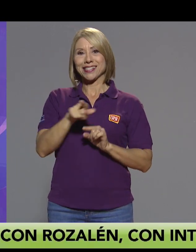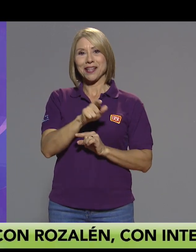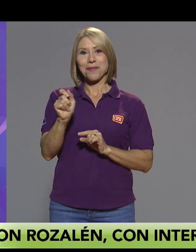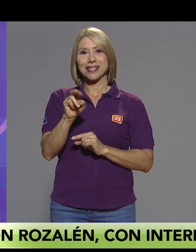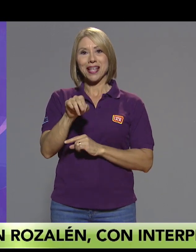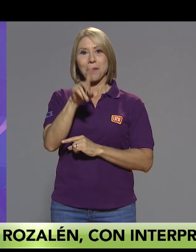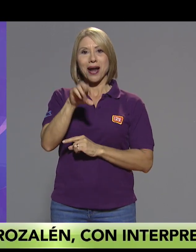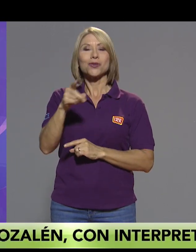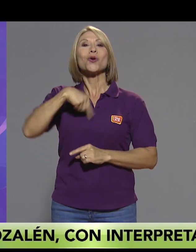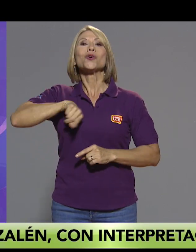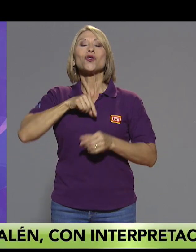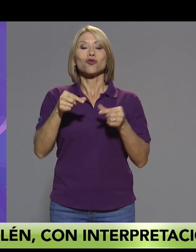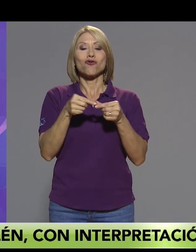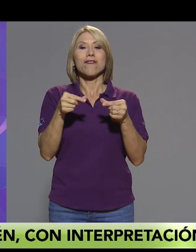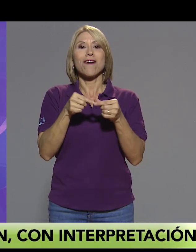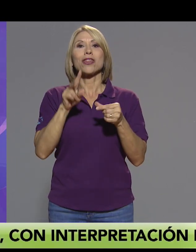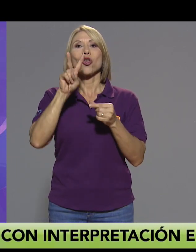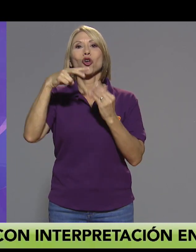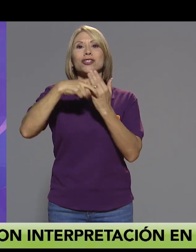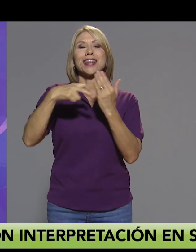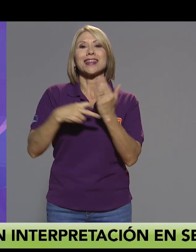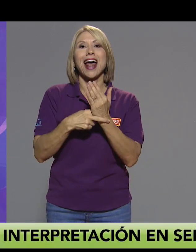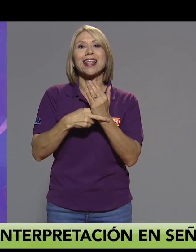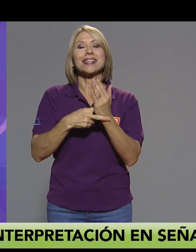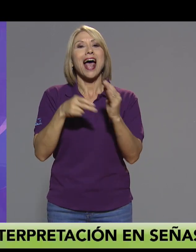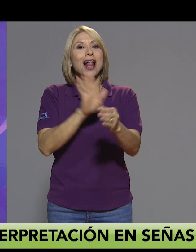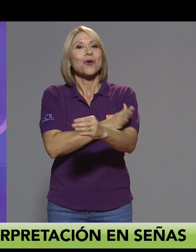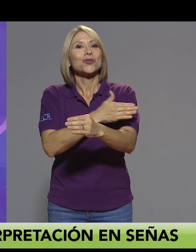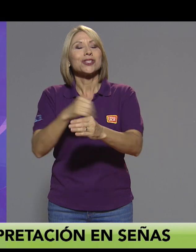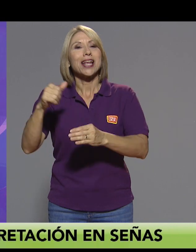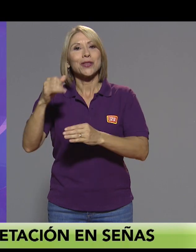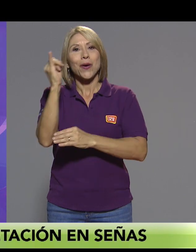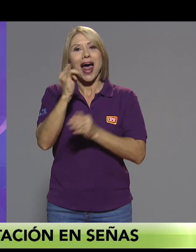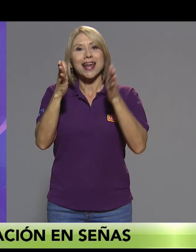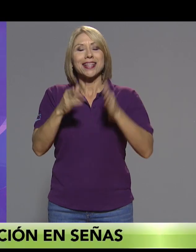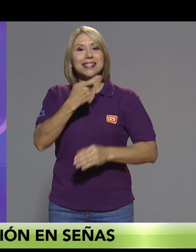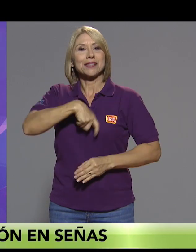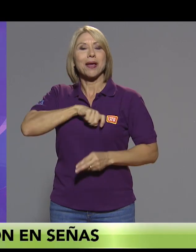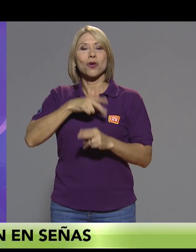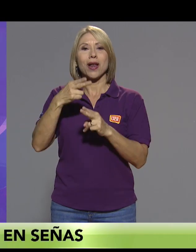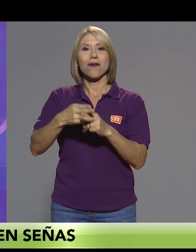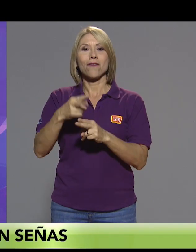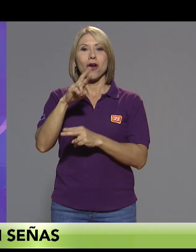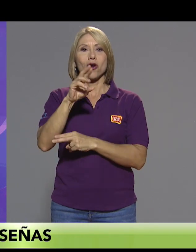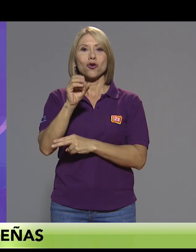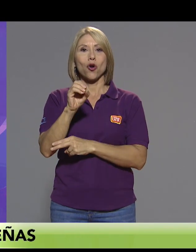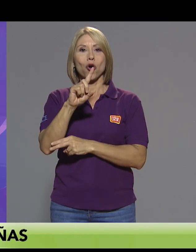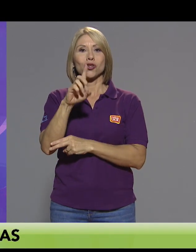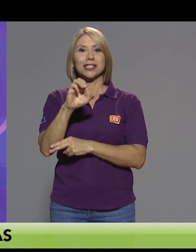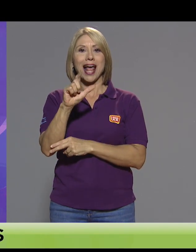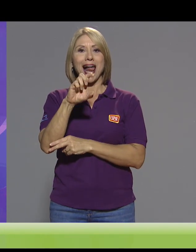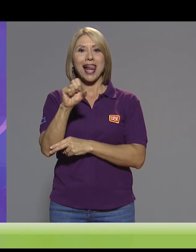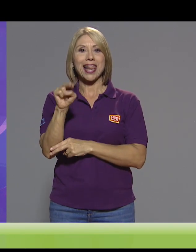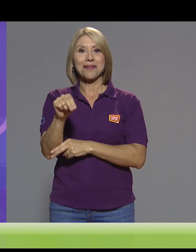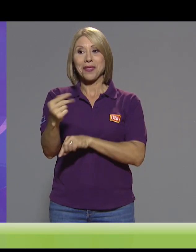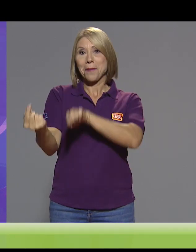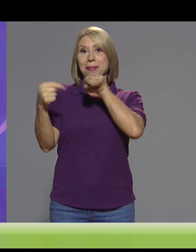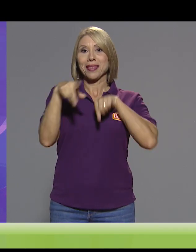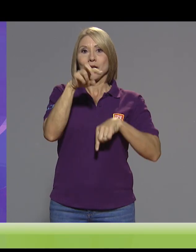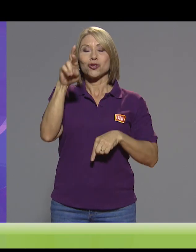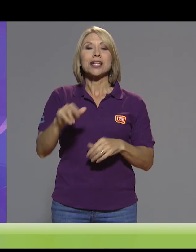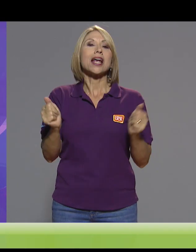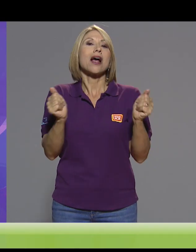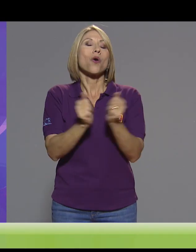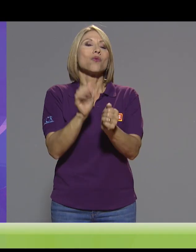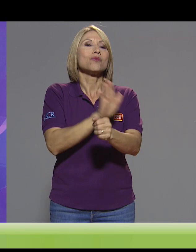estaremos grabando dos entradas al concierto de la artista española rosal en quien se presentará aquí en nuestro país con un concierto